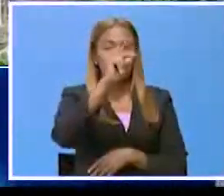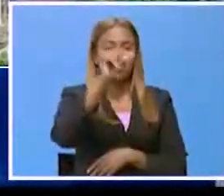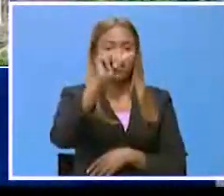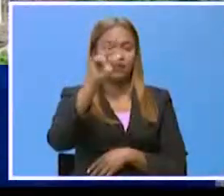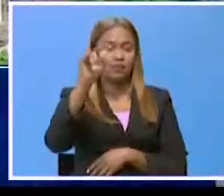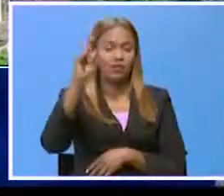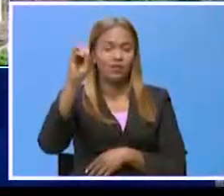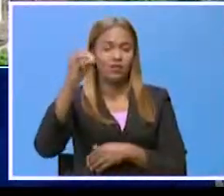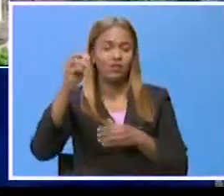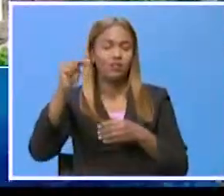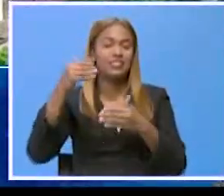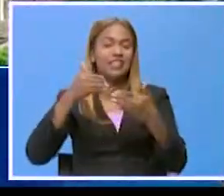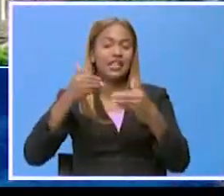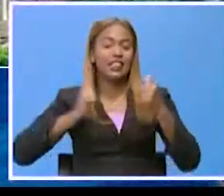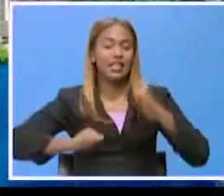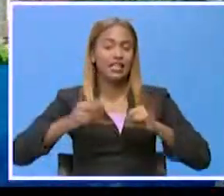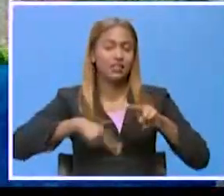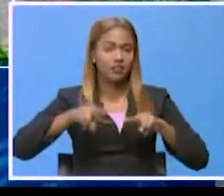teatro nacional